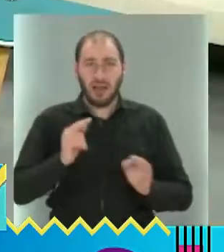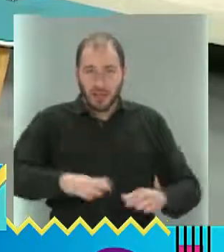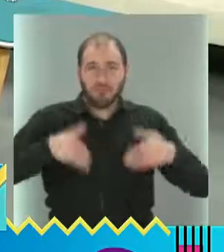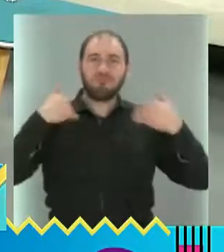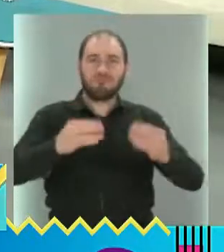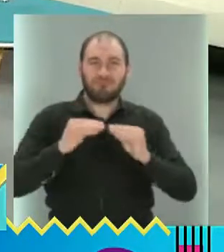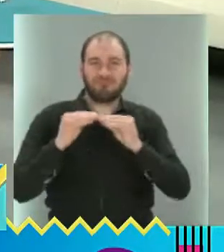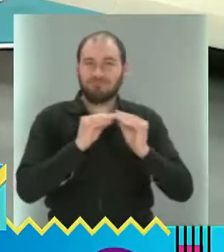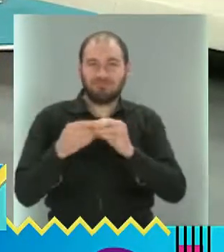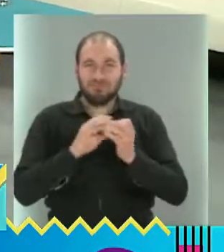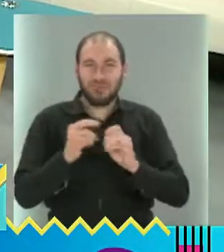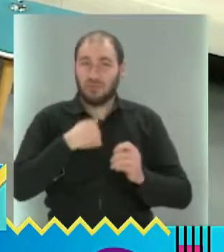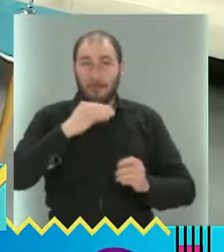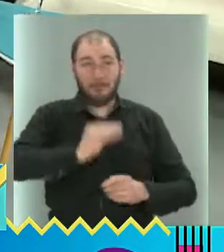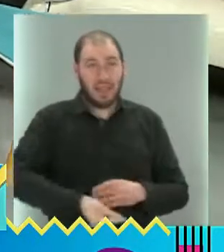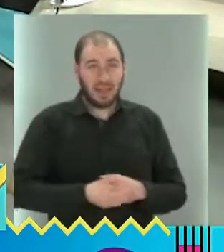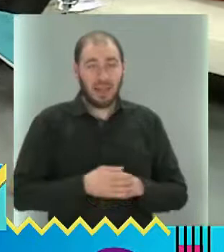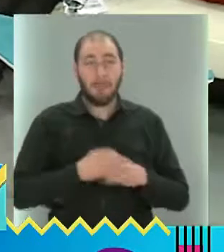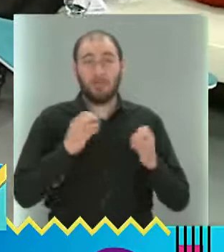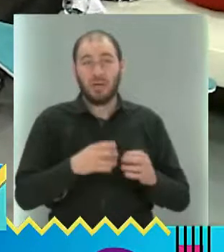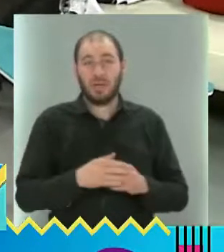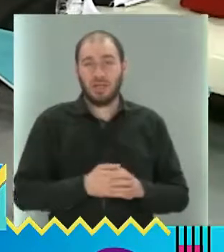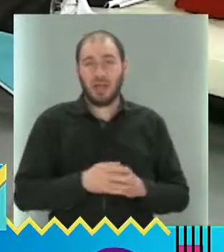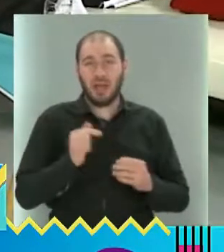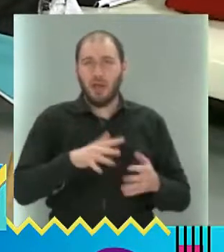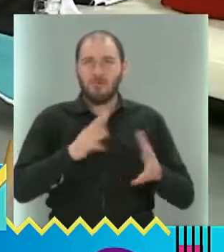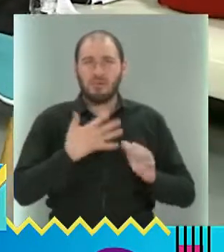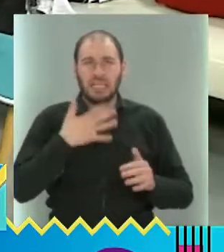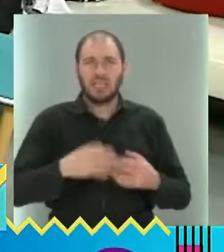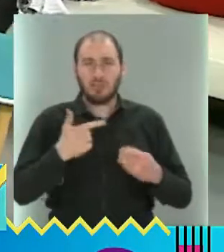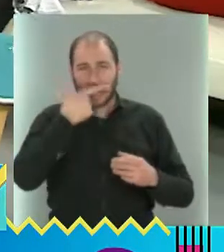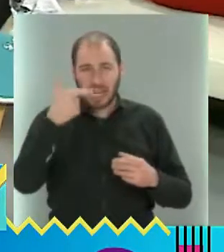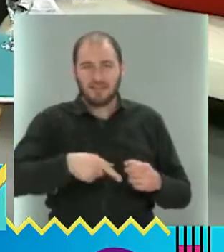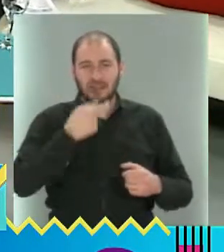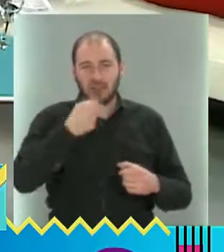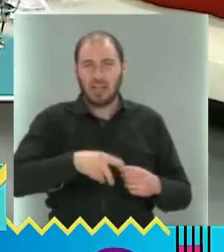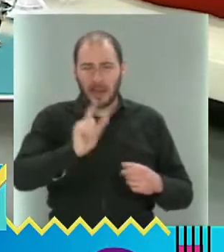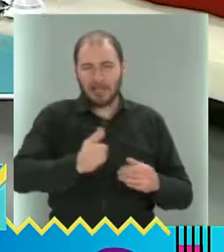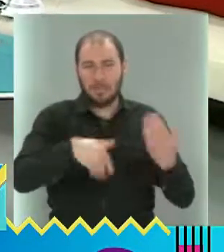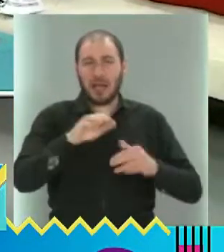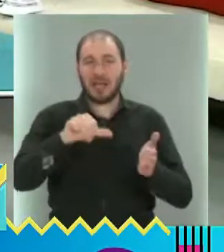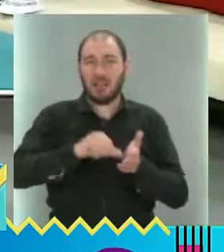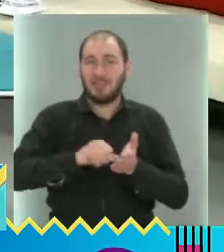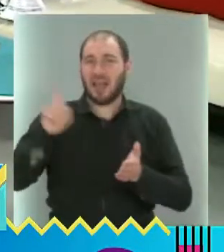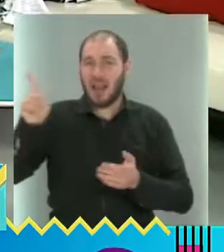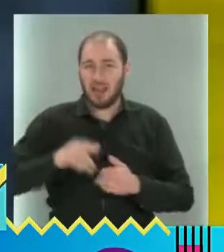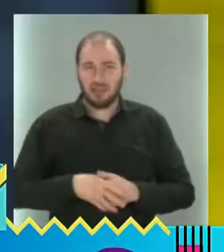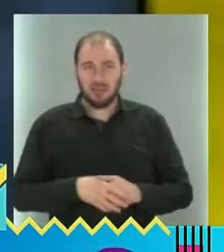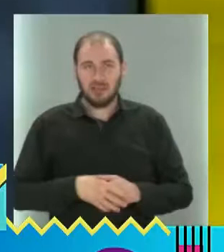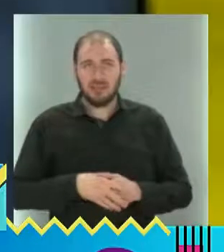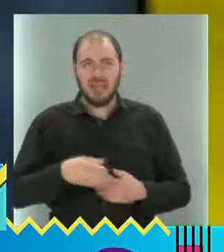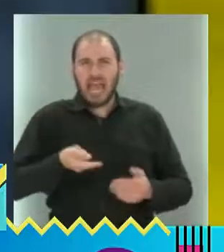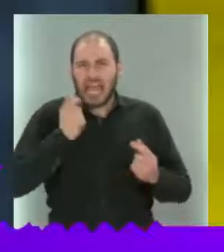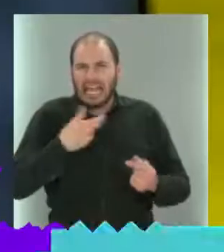arbitraje que lo íbamos a perder. Porque estaba esta interpretación de que la nafta en Mendoza tenía que ser más barata que en Capital Federal. Yo no sé